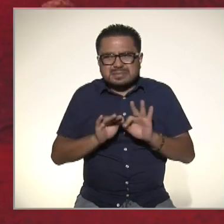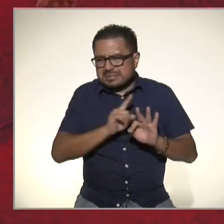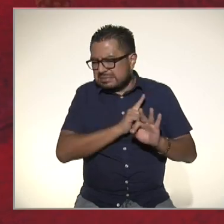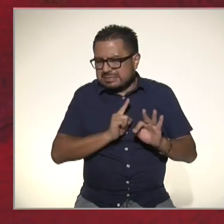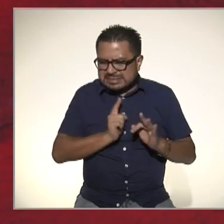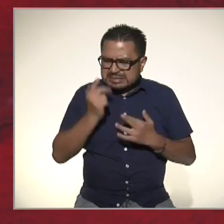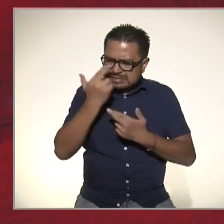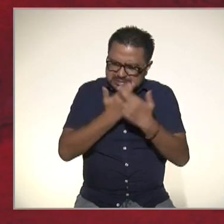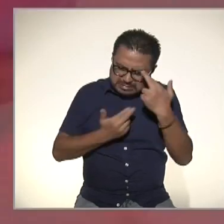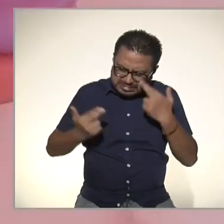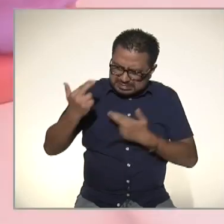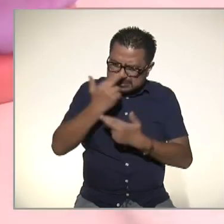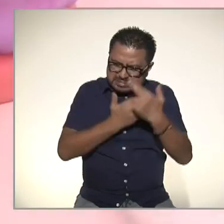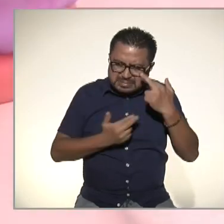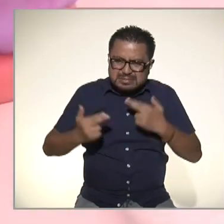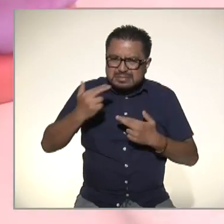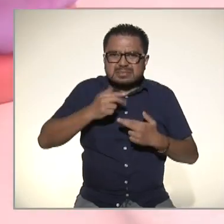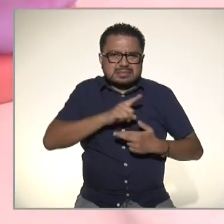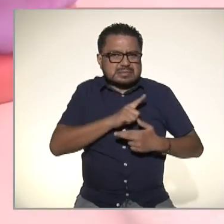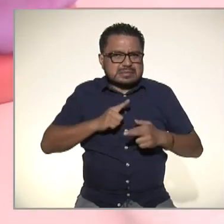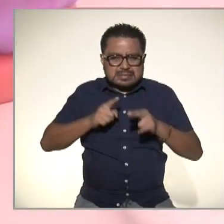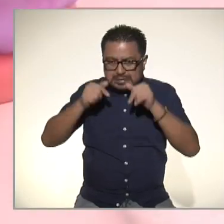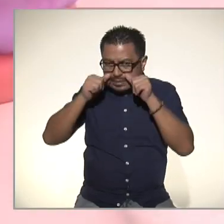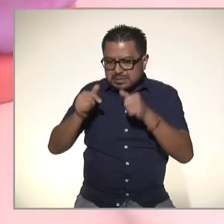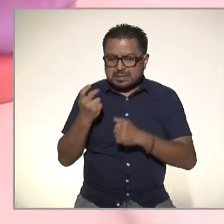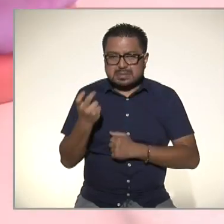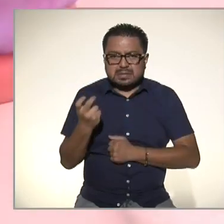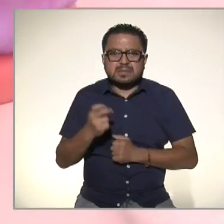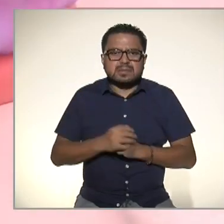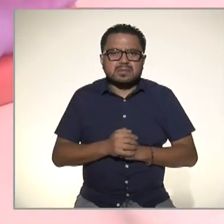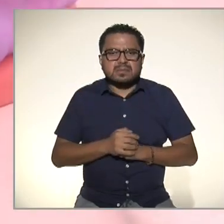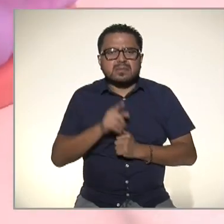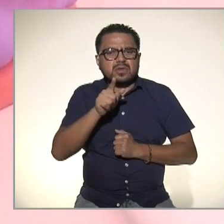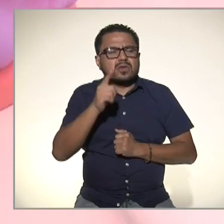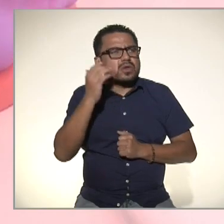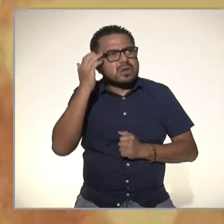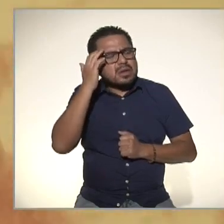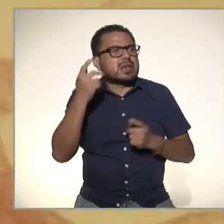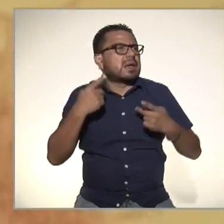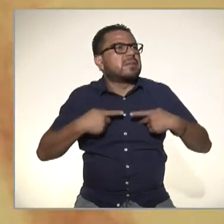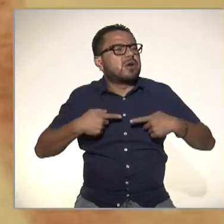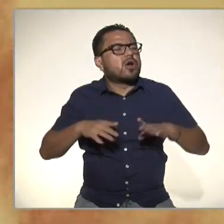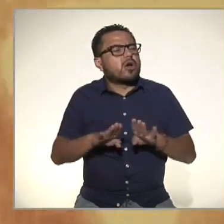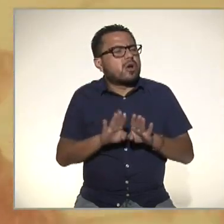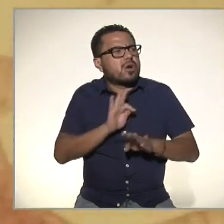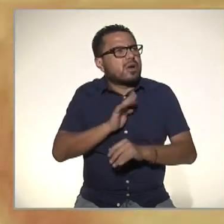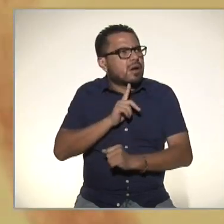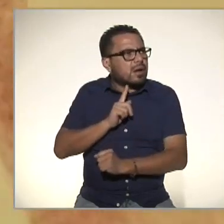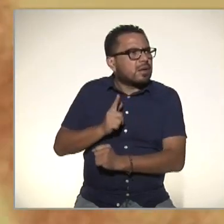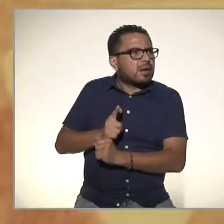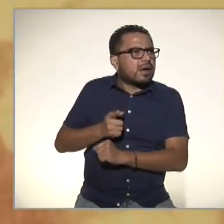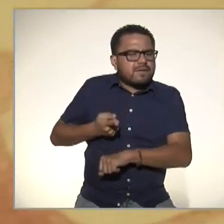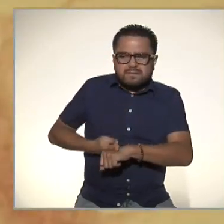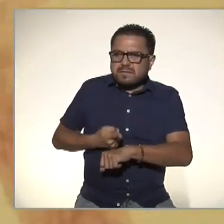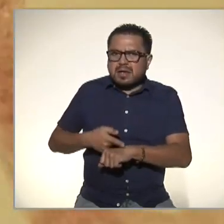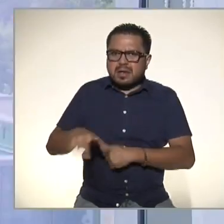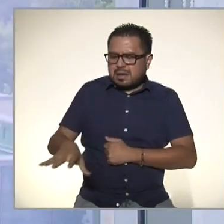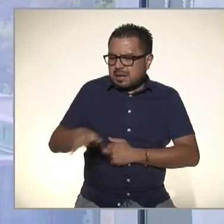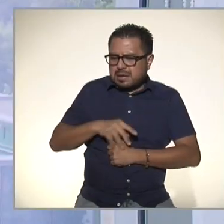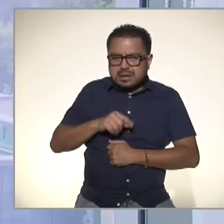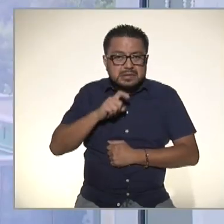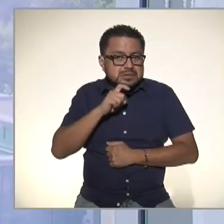adecuada revisión y estar al pendiente de esto. ¿Cómo una persona se podría dar cuenta o sospechar que tiene una enfermedad de transmisión